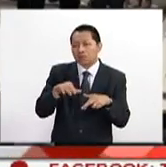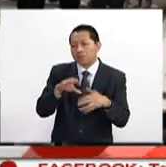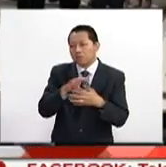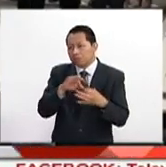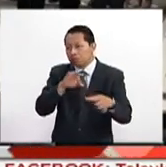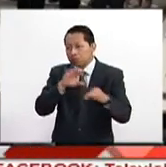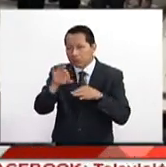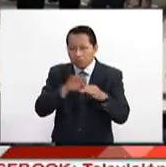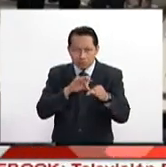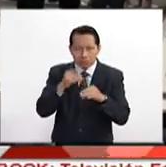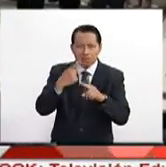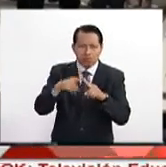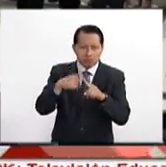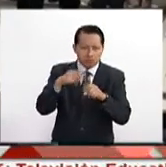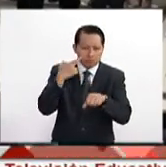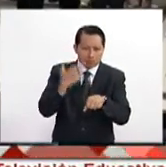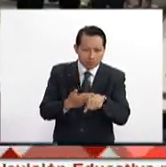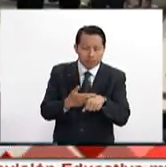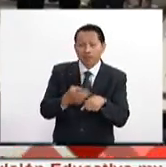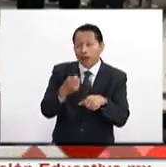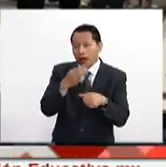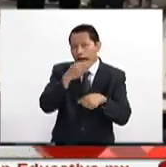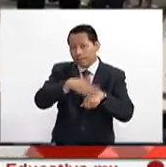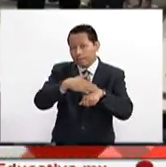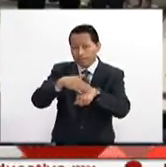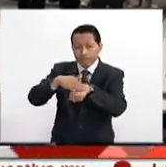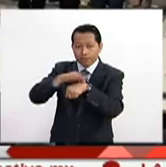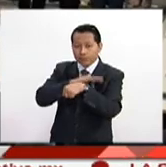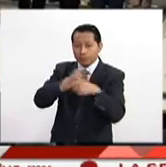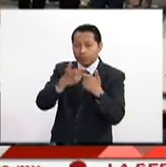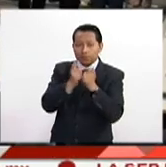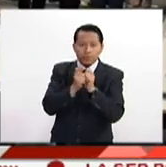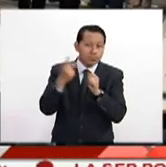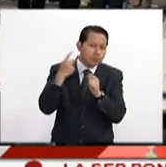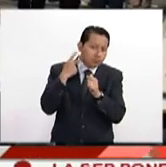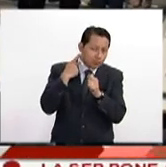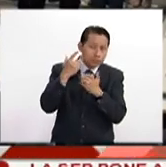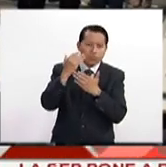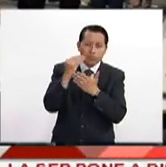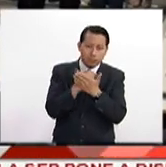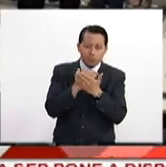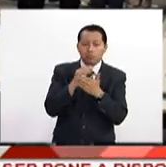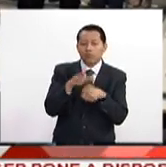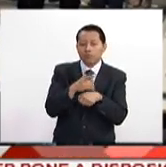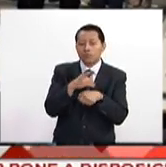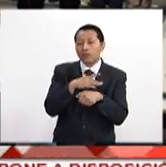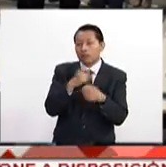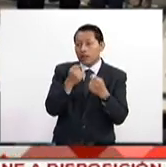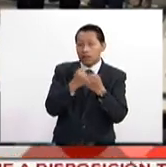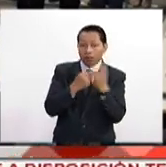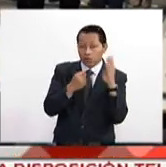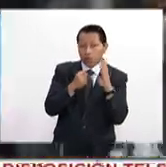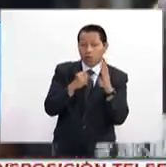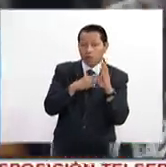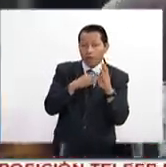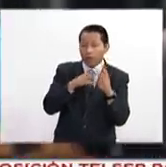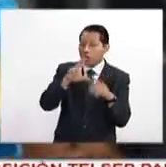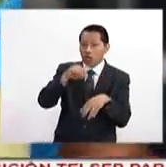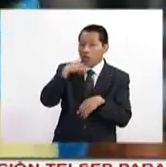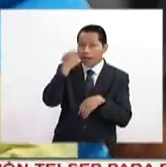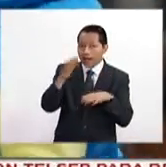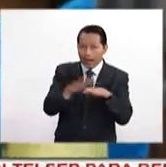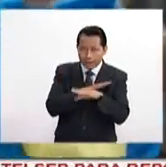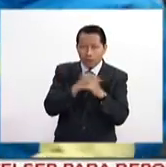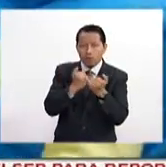y sistemas locales, por lo que pidieron frenar las restricciones de grupos políticos y funcionarios que se oponen al cambio y a integrar a